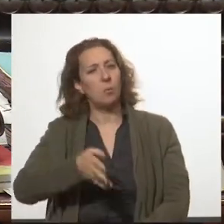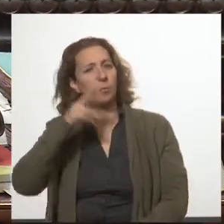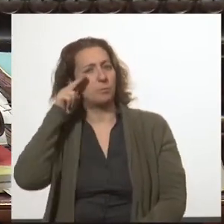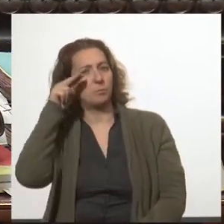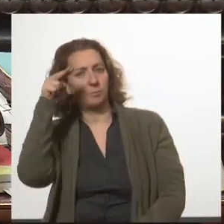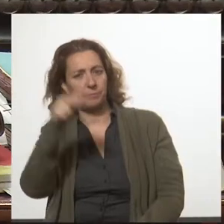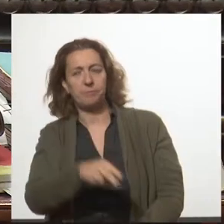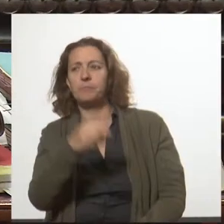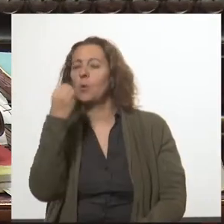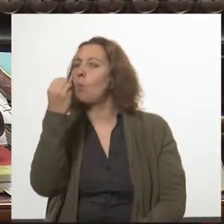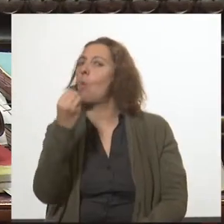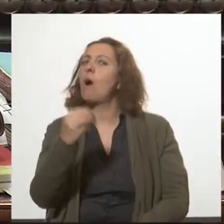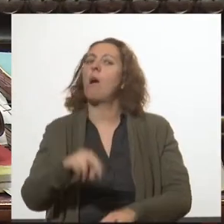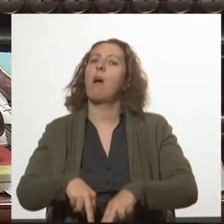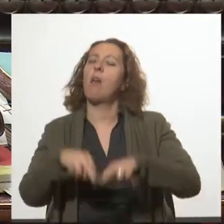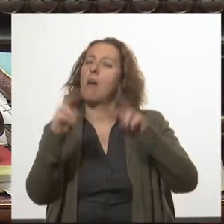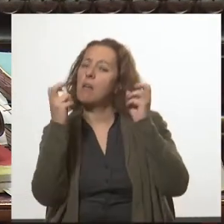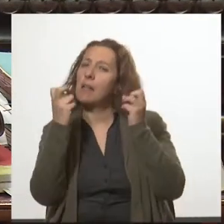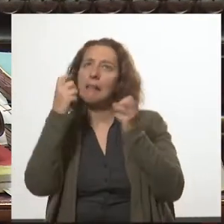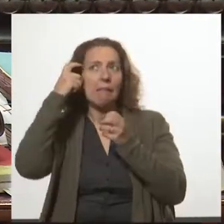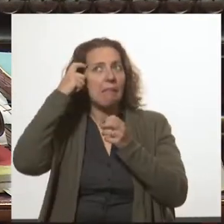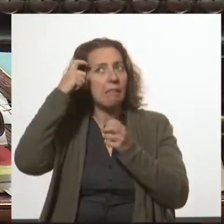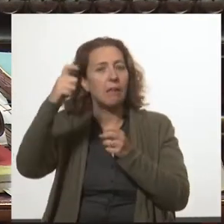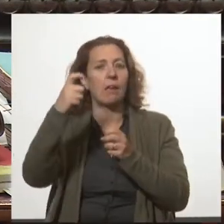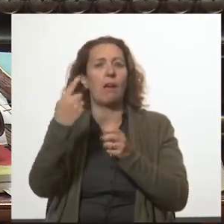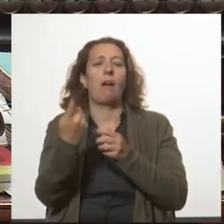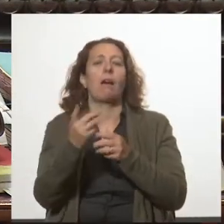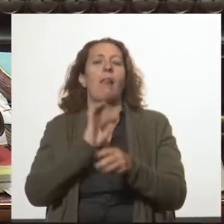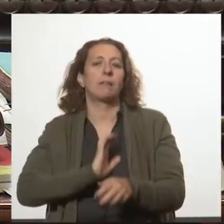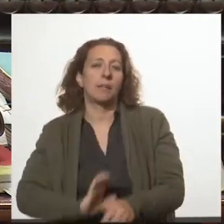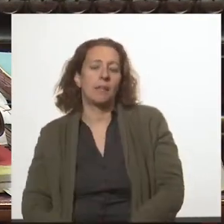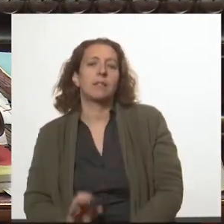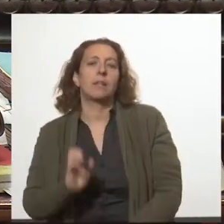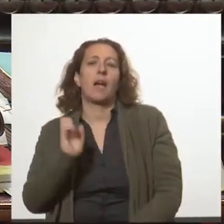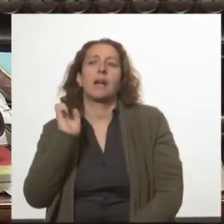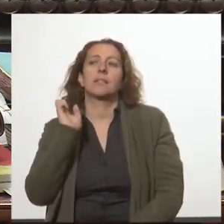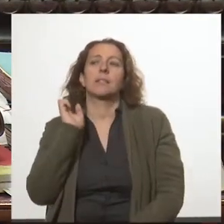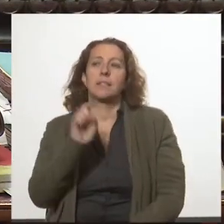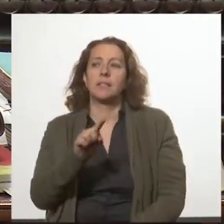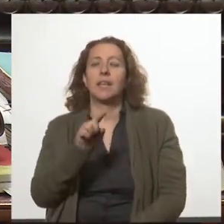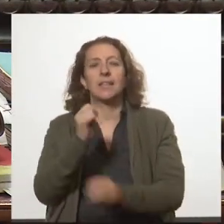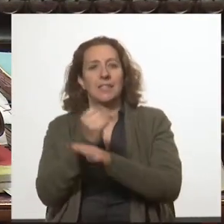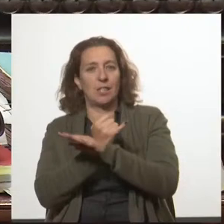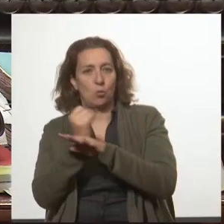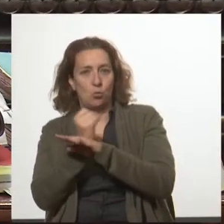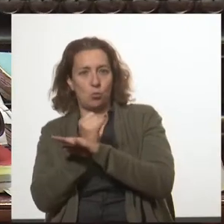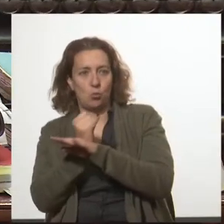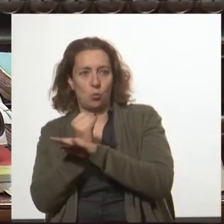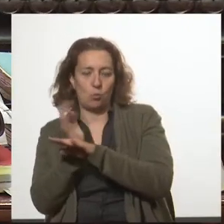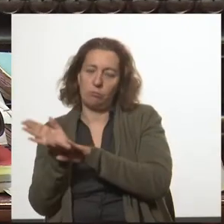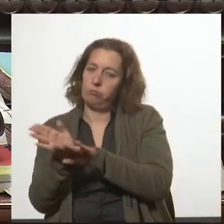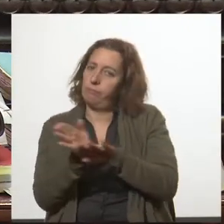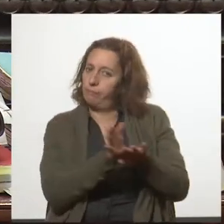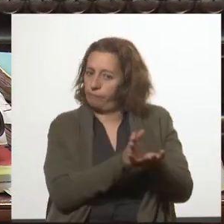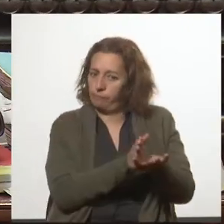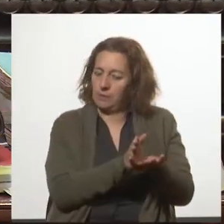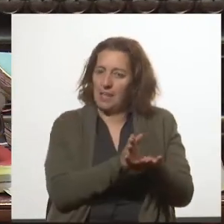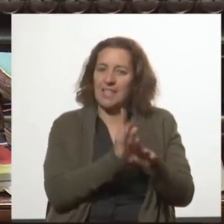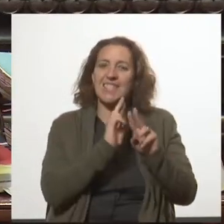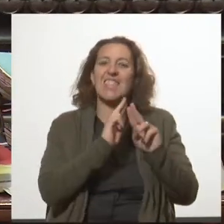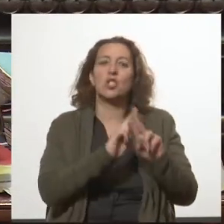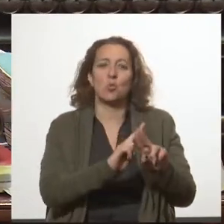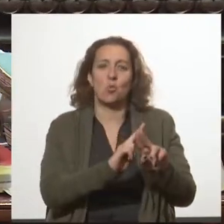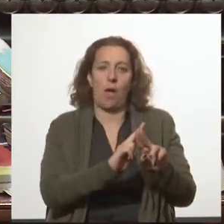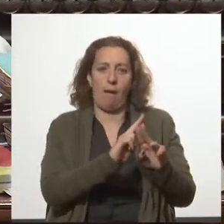analizar cuáles eran cuál era el espíritu y cuáles eran las características de este instituto despojado de la censura